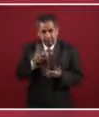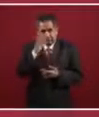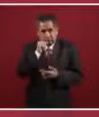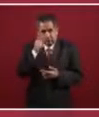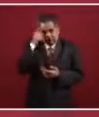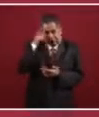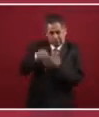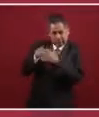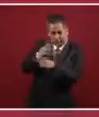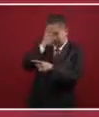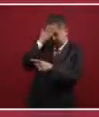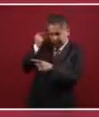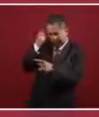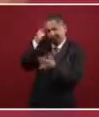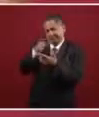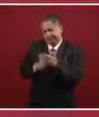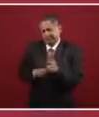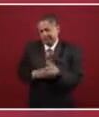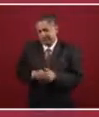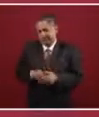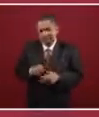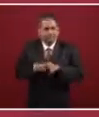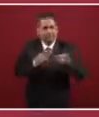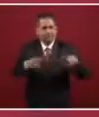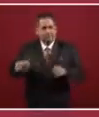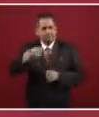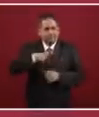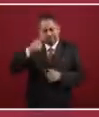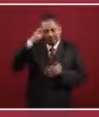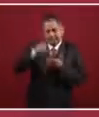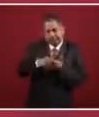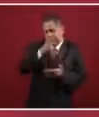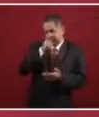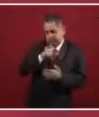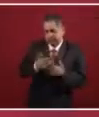pues. O sea, ¿quién me iba a creer?